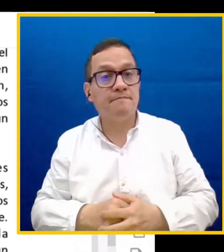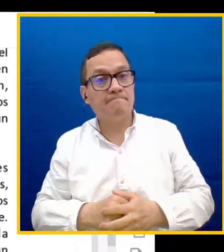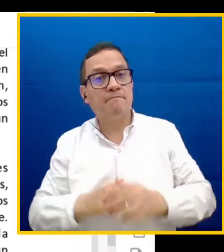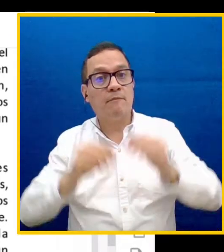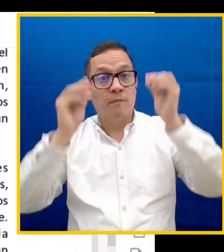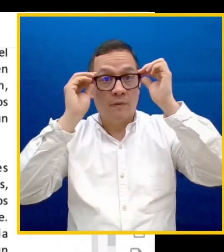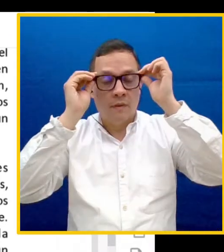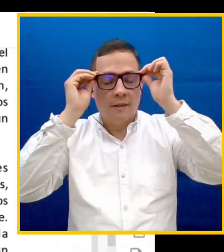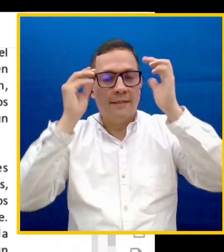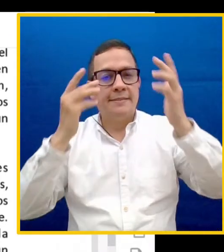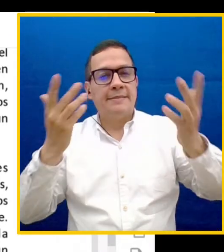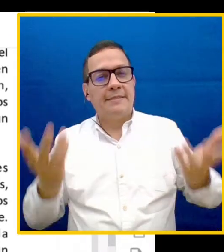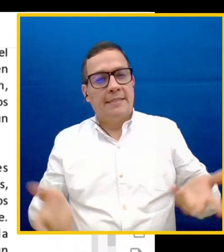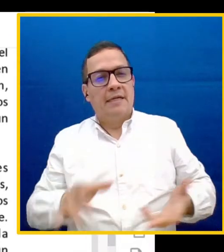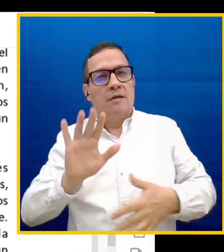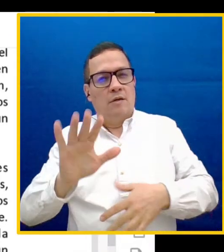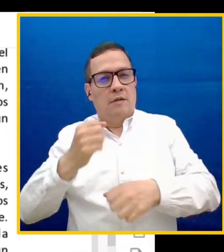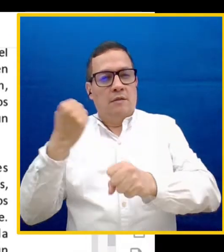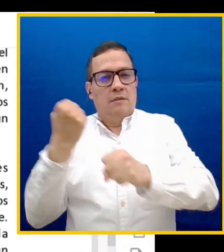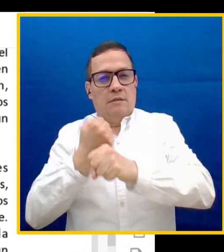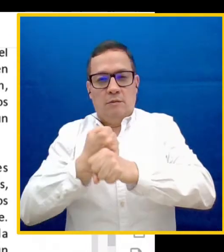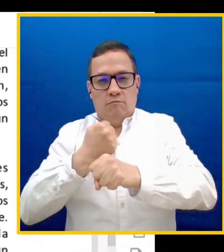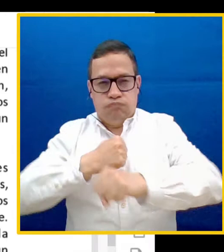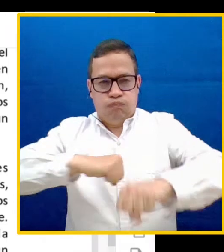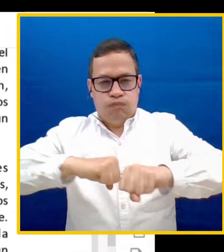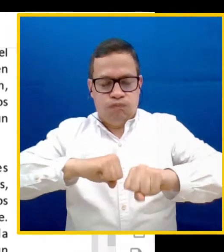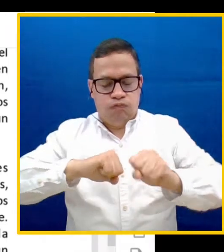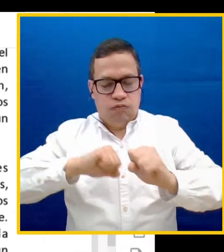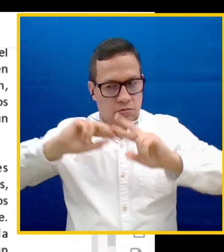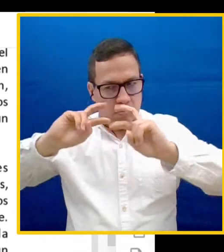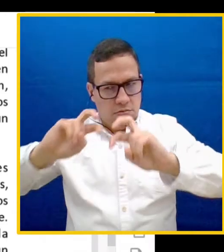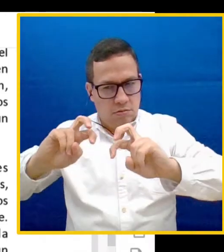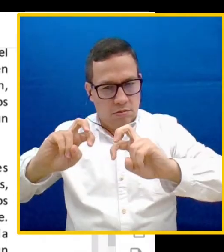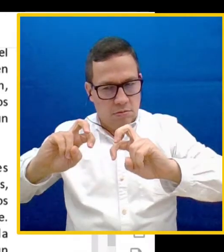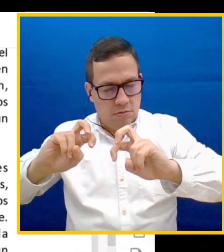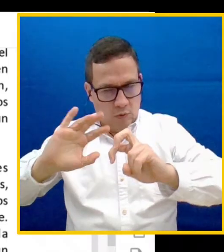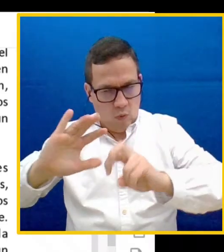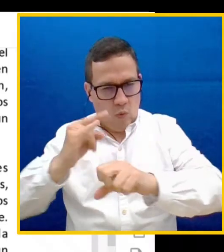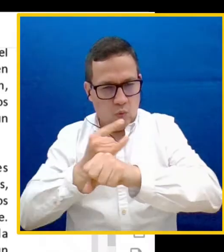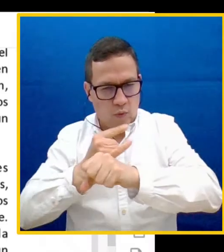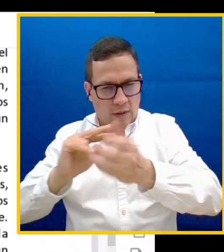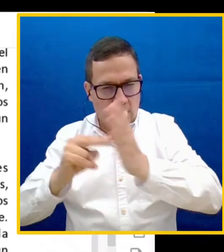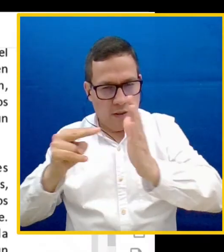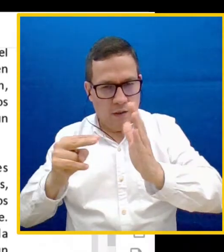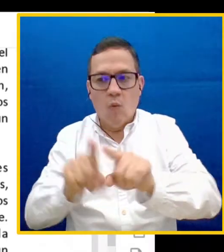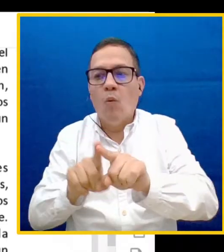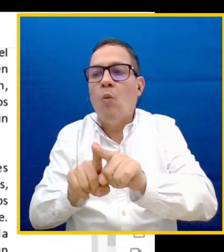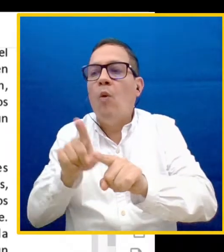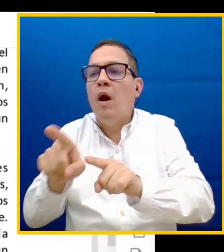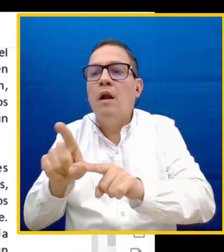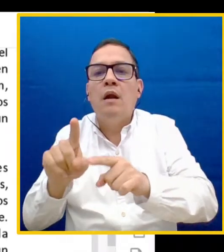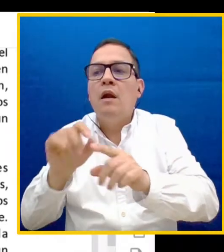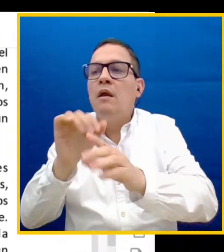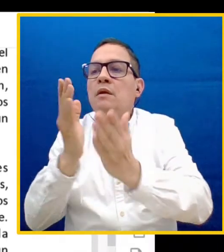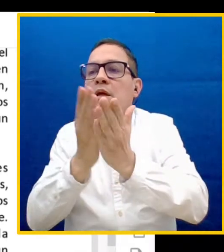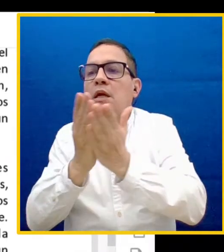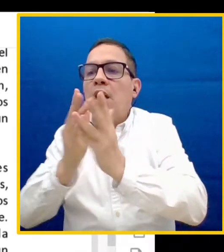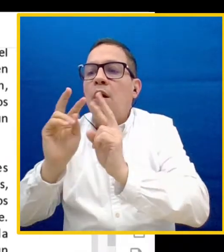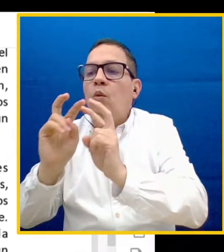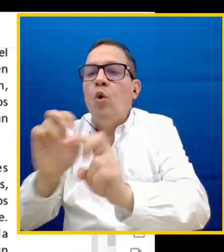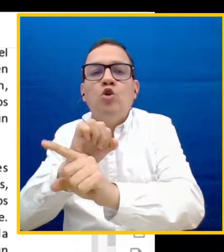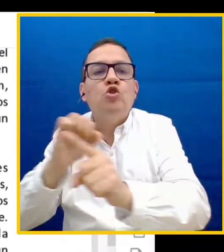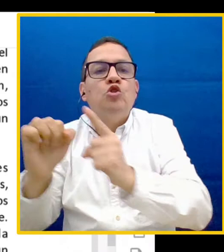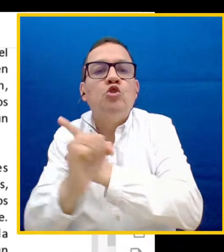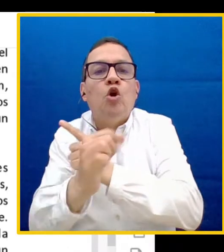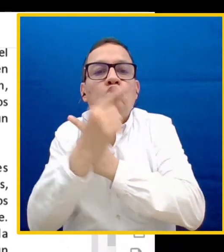Los trabajos que emplean estas técnicas buscan que los estudios sociales no queden presos de acercamientos fundados solo